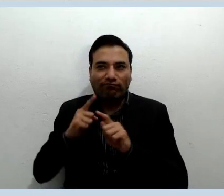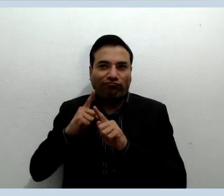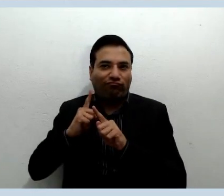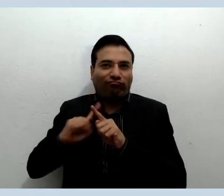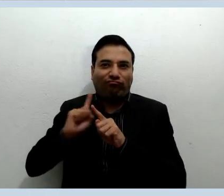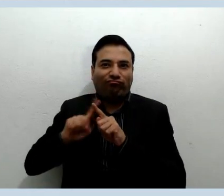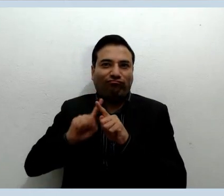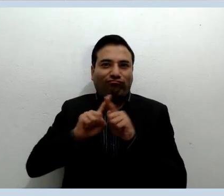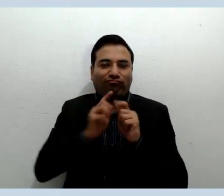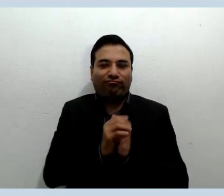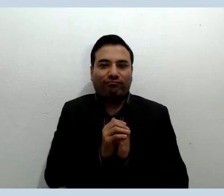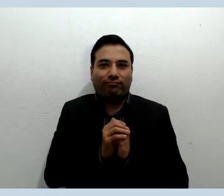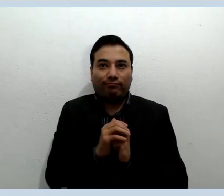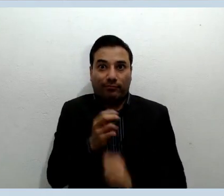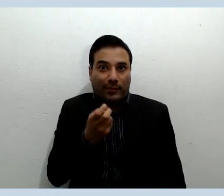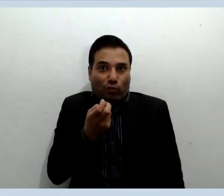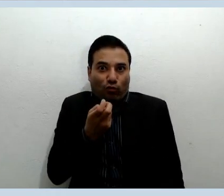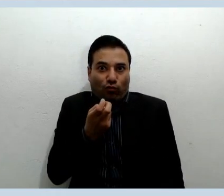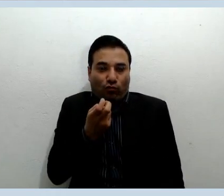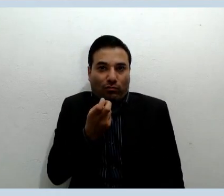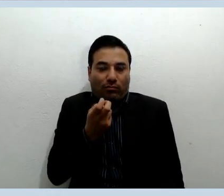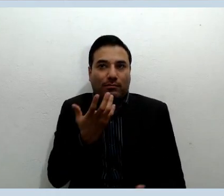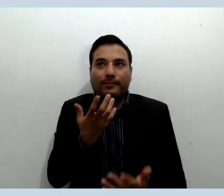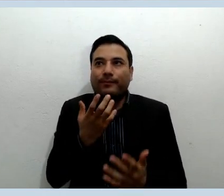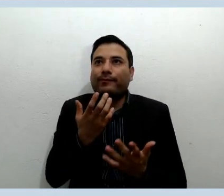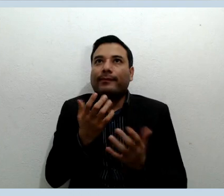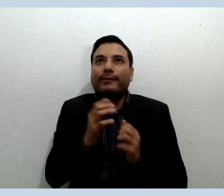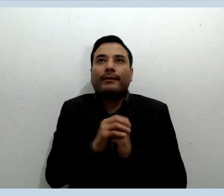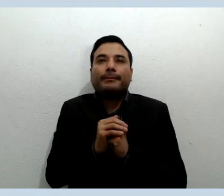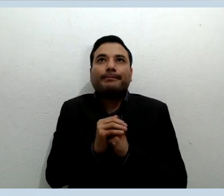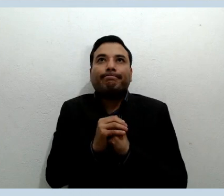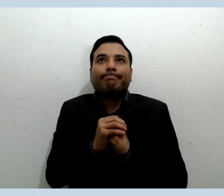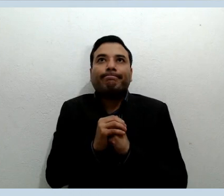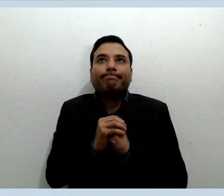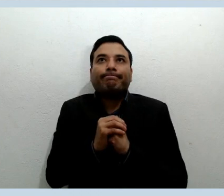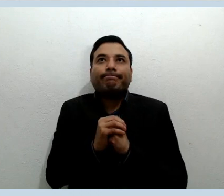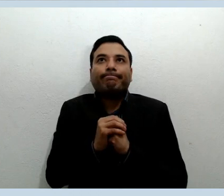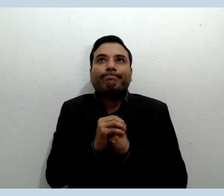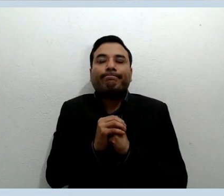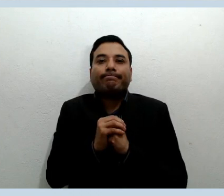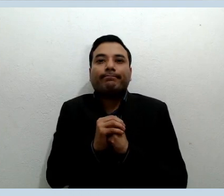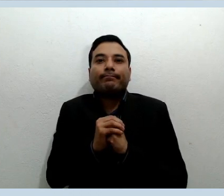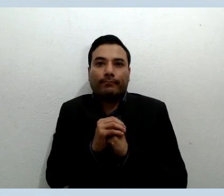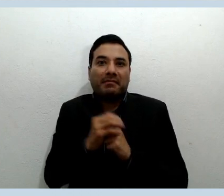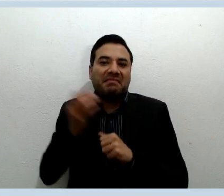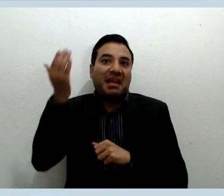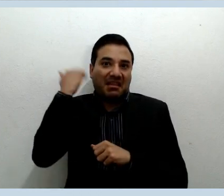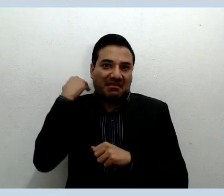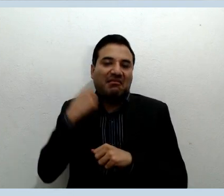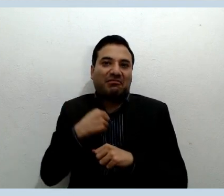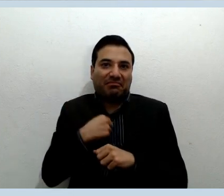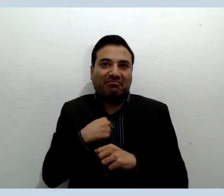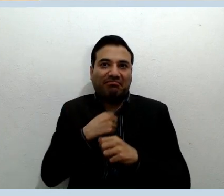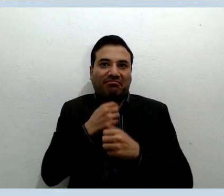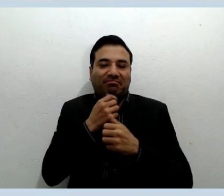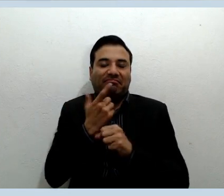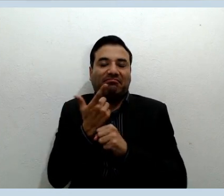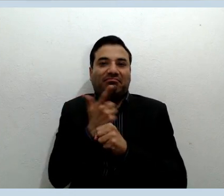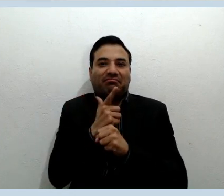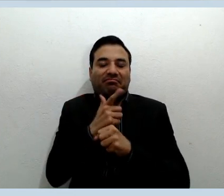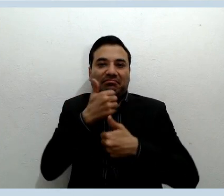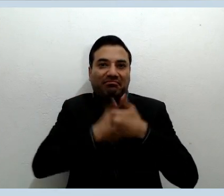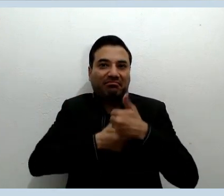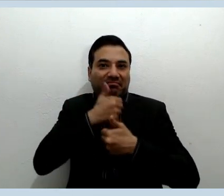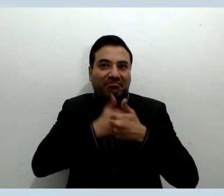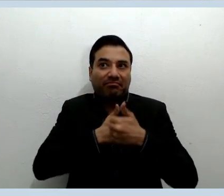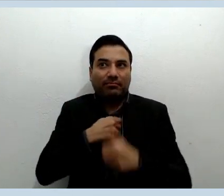no si yo de repente llego Bueno para mí fue la carrera Así cuando lleg me di cuenta que no me iban a enseñar